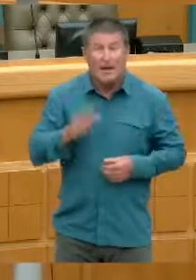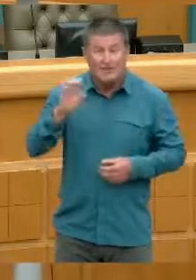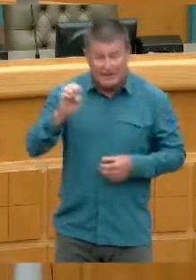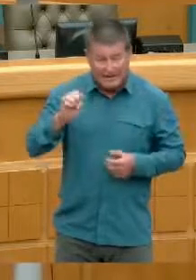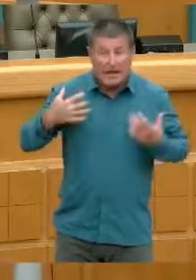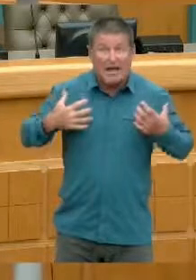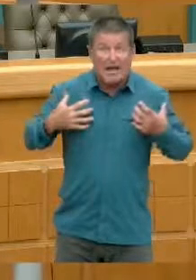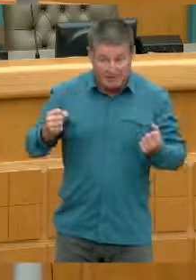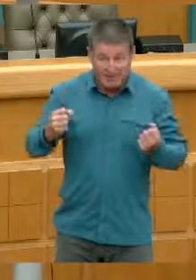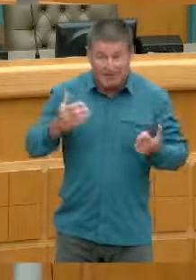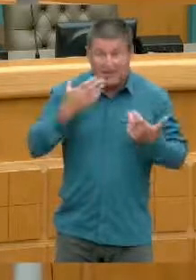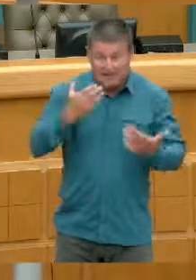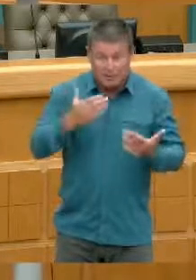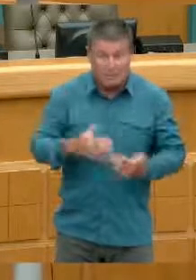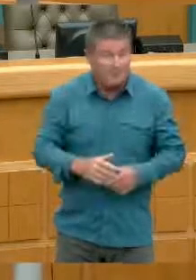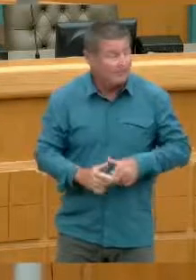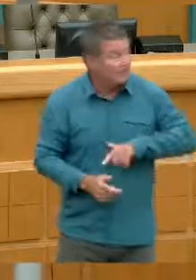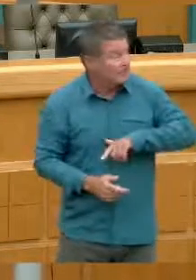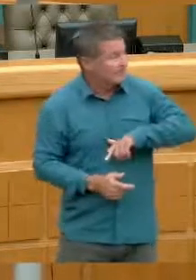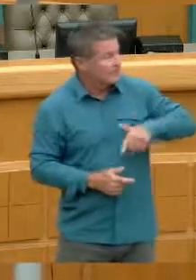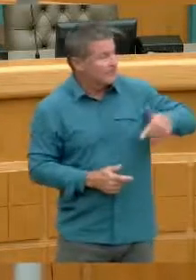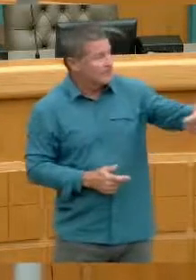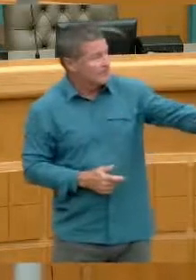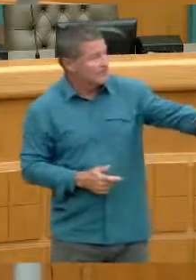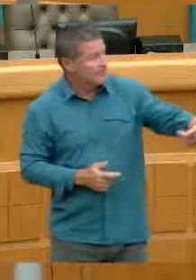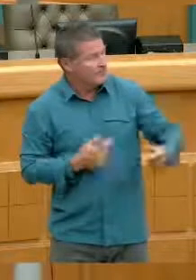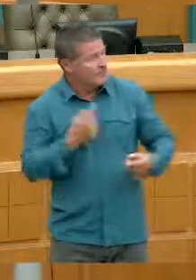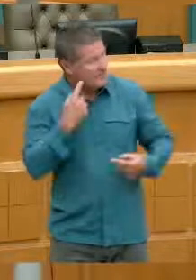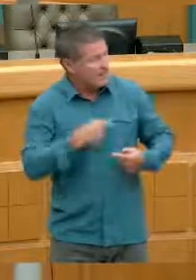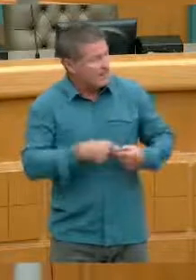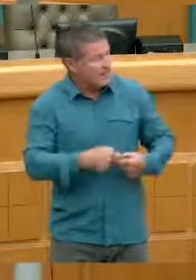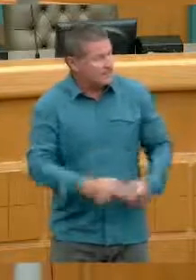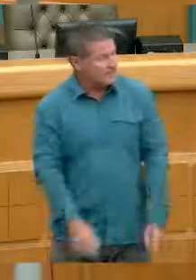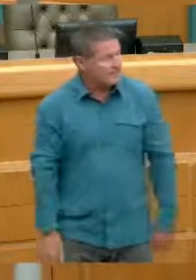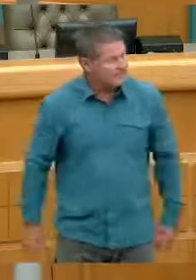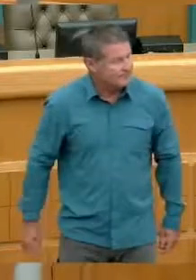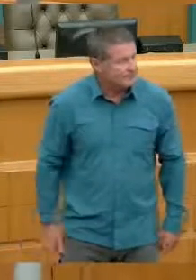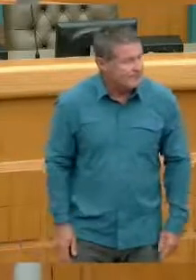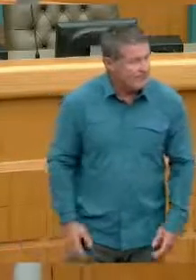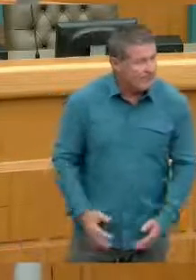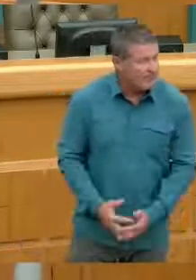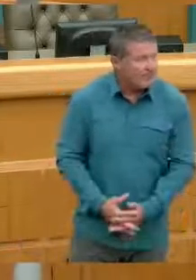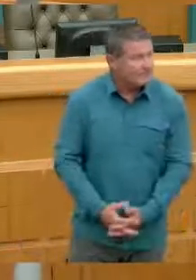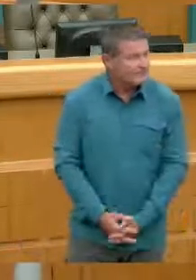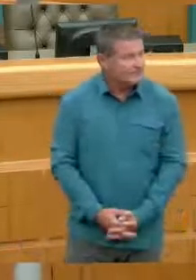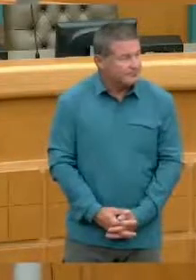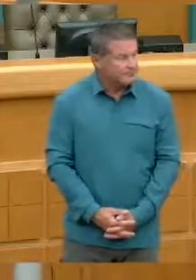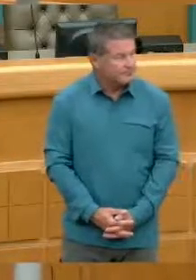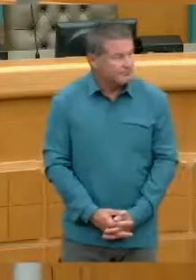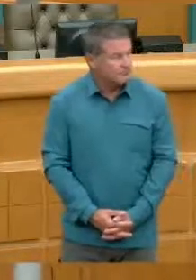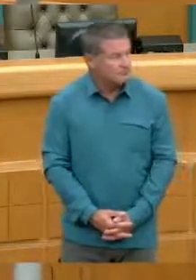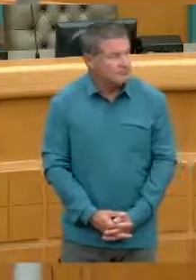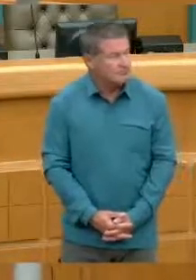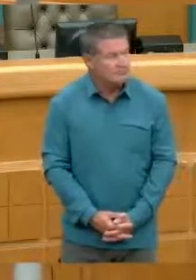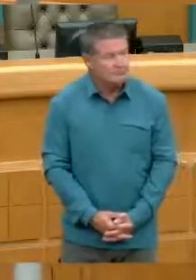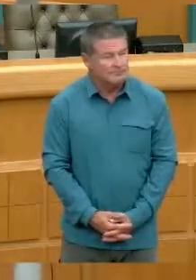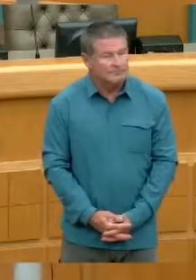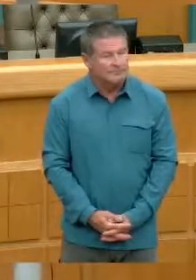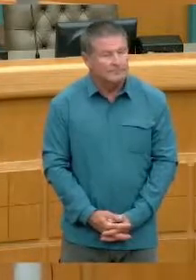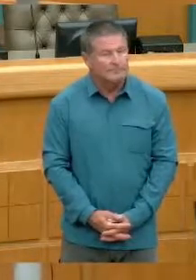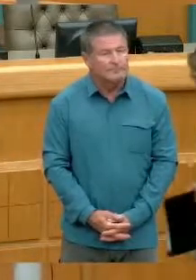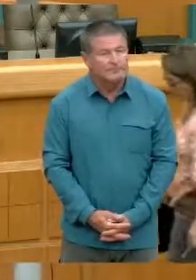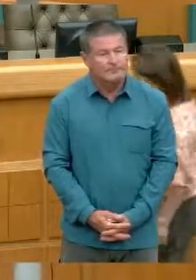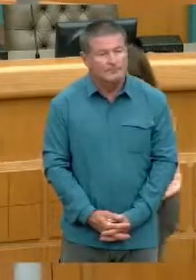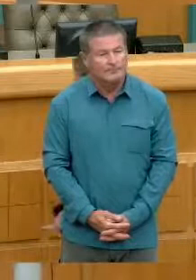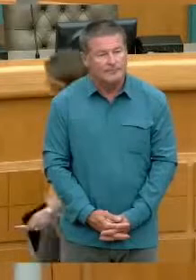you. Buenas tardes, soy la directora de Salud Pública, Nel Rodríguez. Continúan las pruebas de laboratorio en la comunidad. Mañana sábado 23 de mayo el